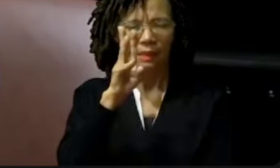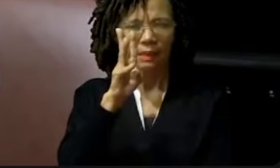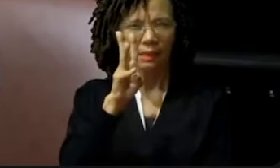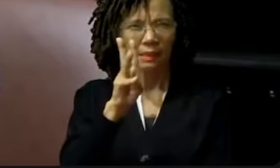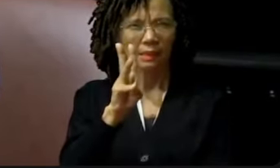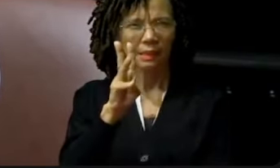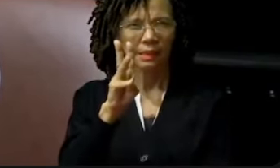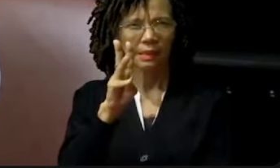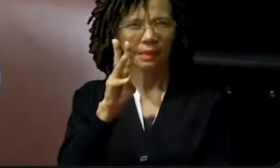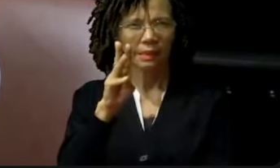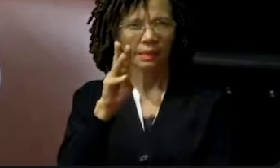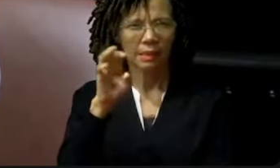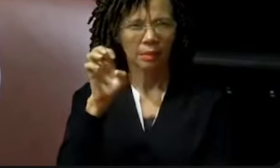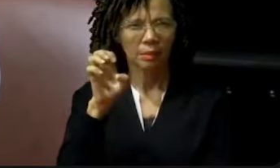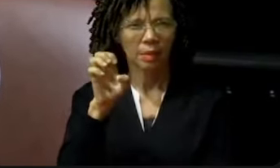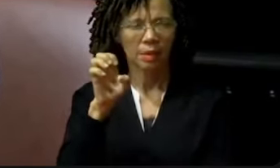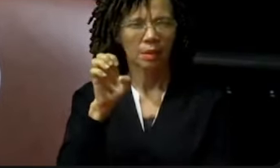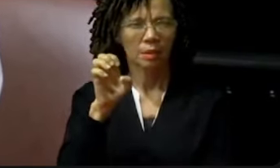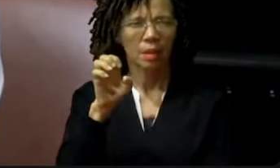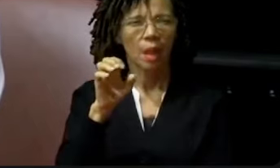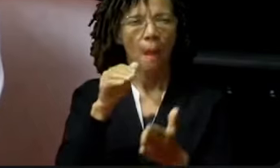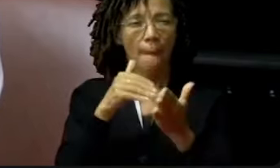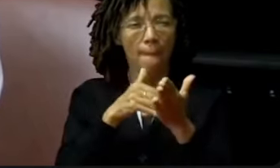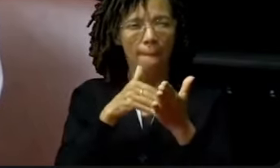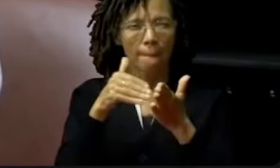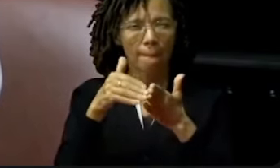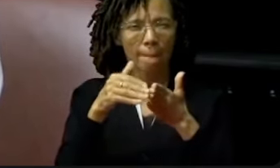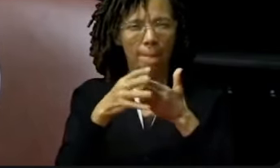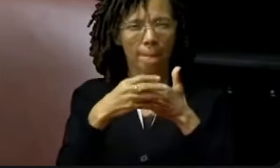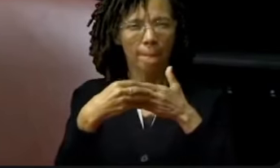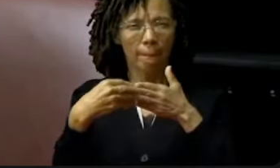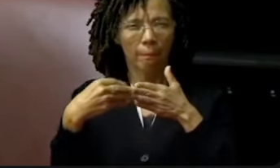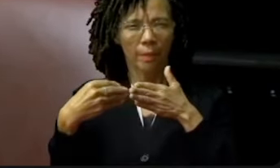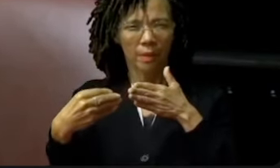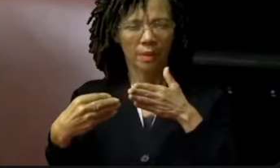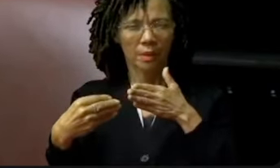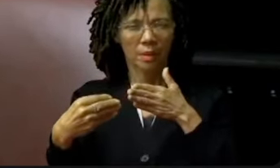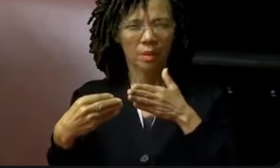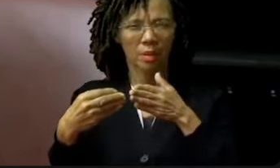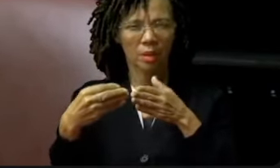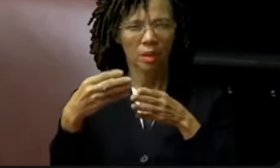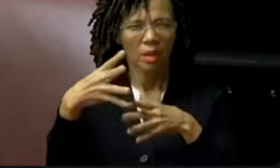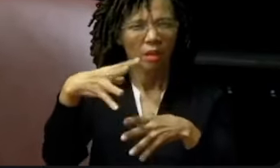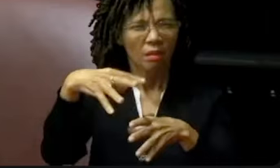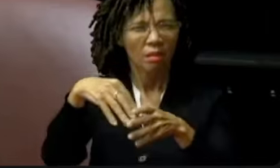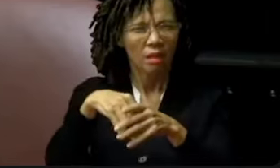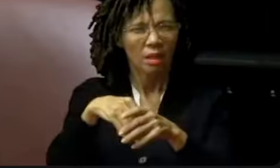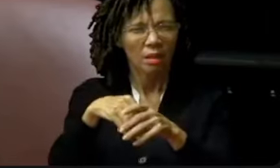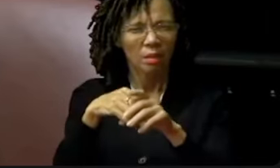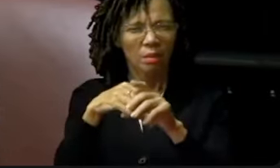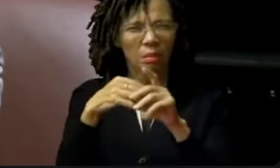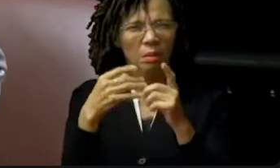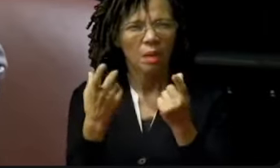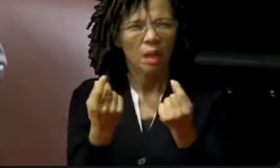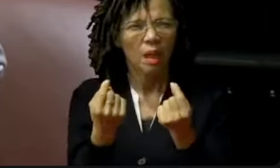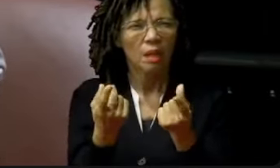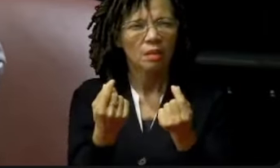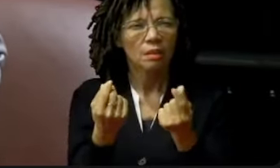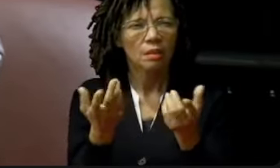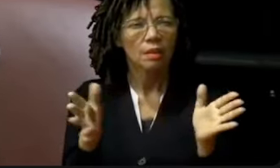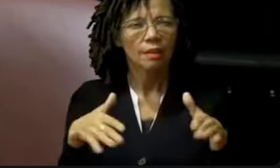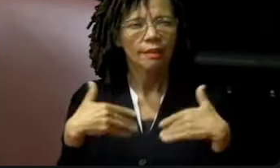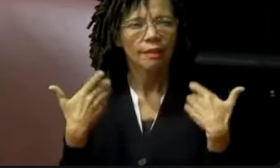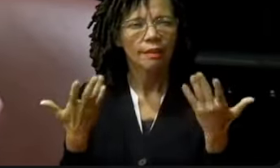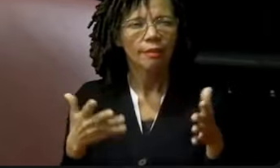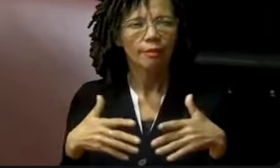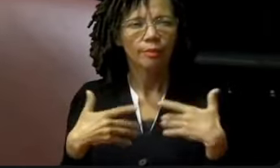6 mil millones de pesos, que equivale a los 100 mil millones de dólares. Entonces, yo,